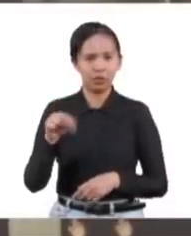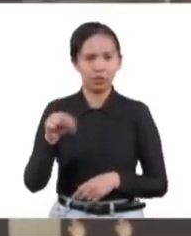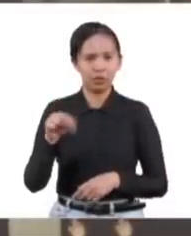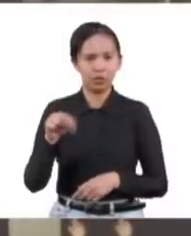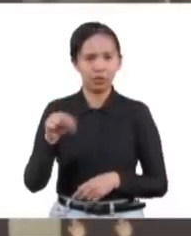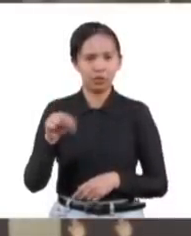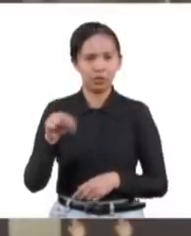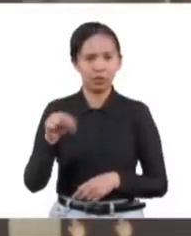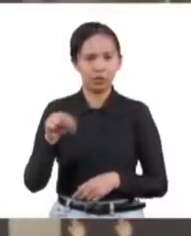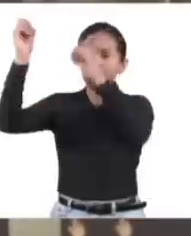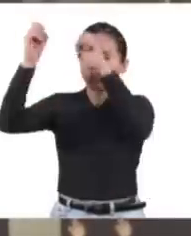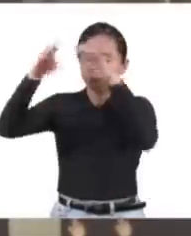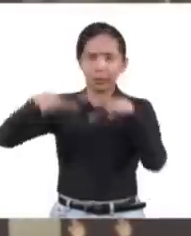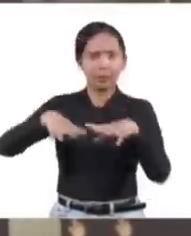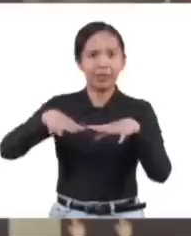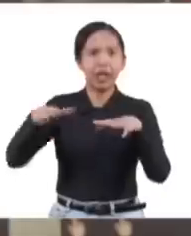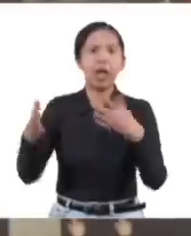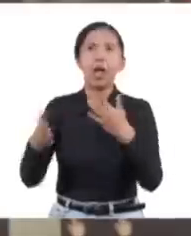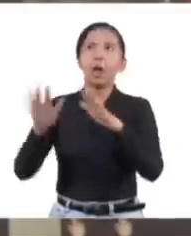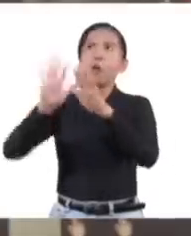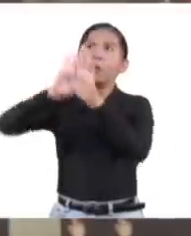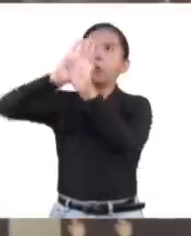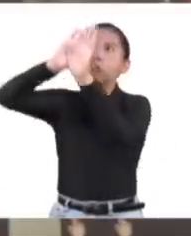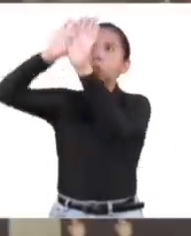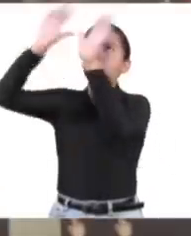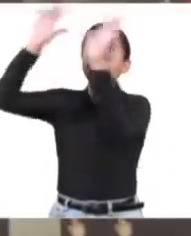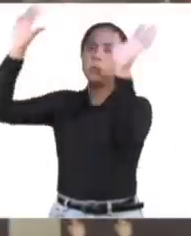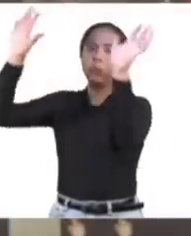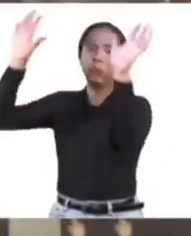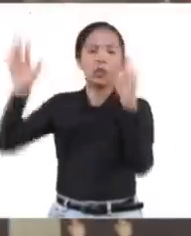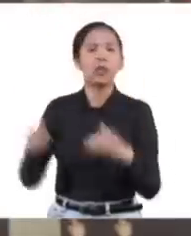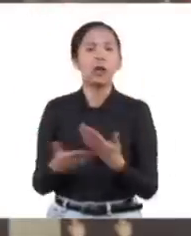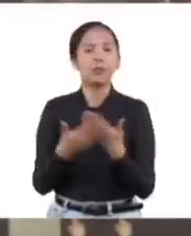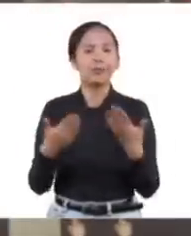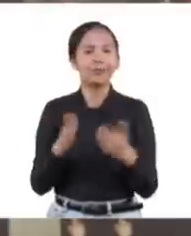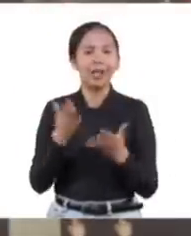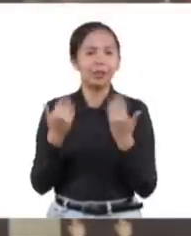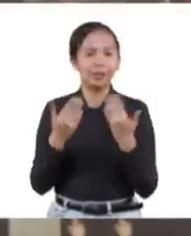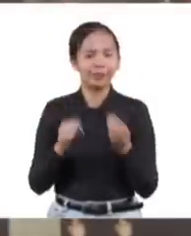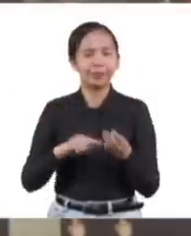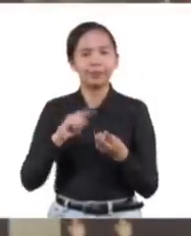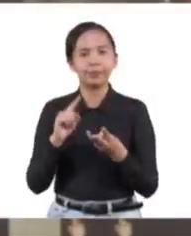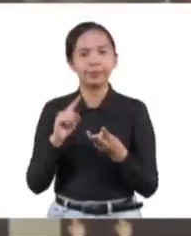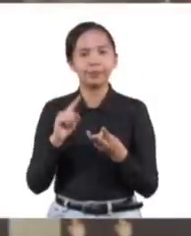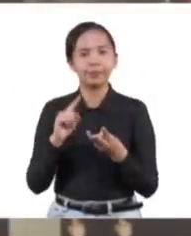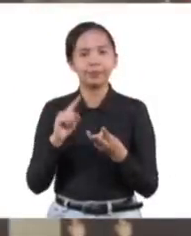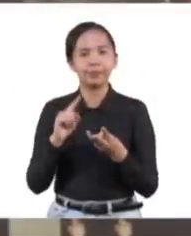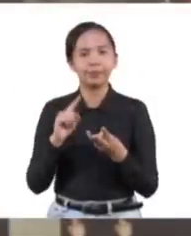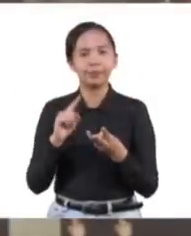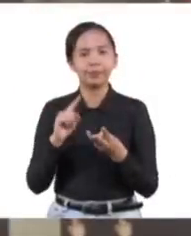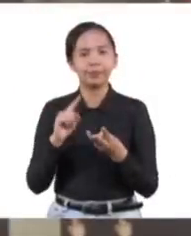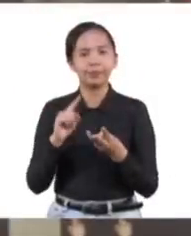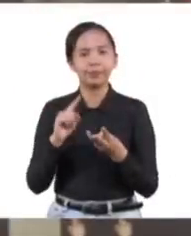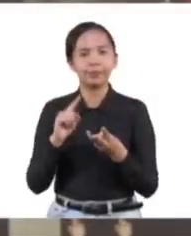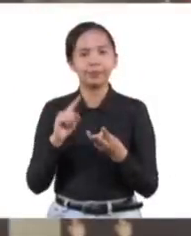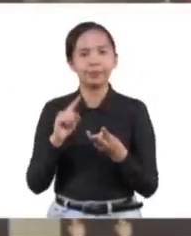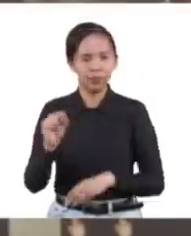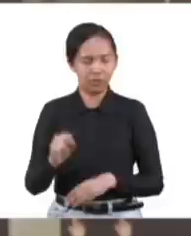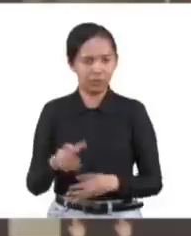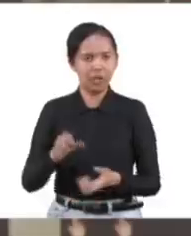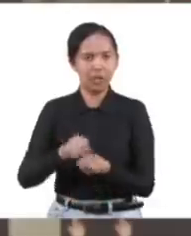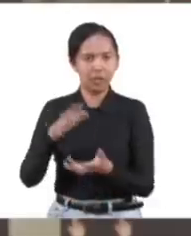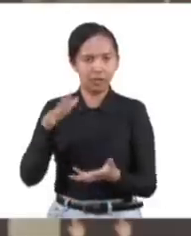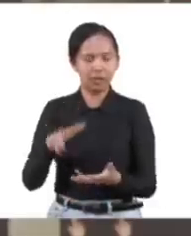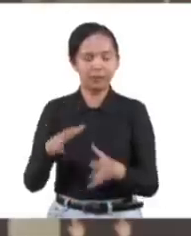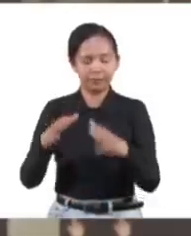había. Se cambiaron los cárcamos, se construyeron nuevos cárcamos para evitar inundaciones.